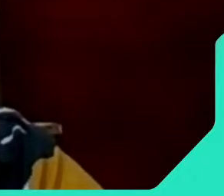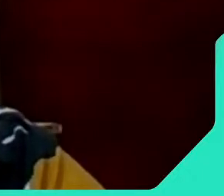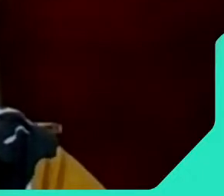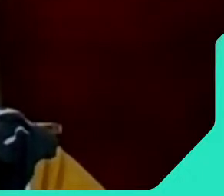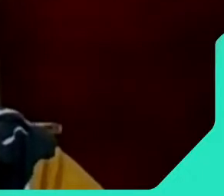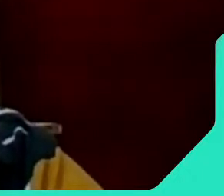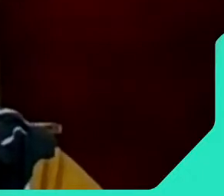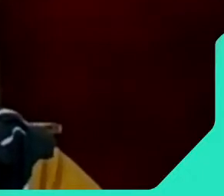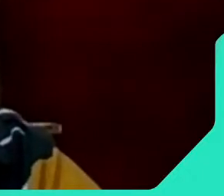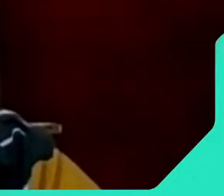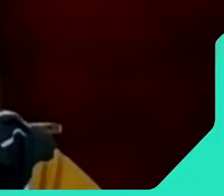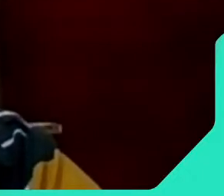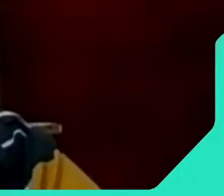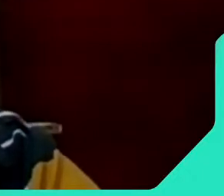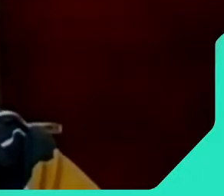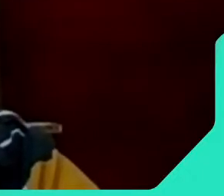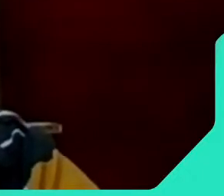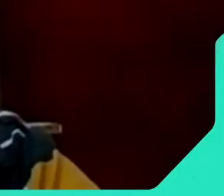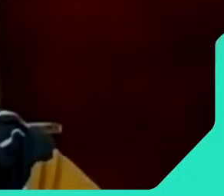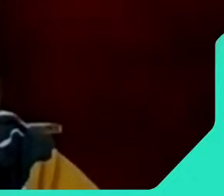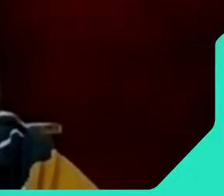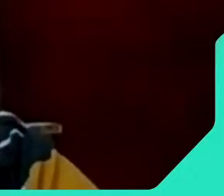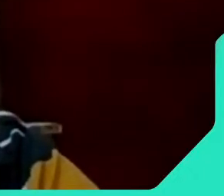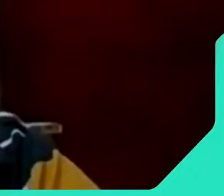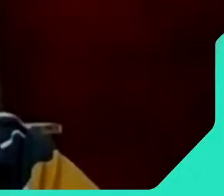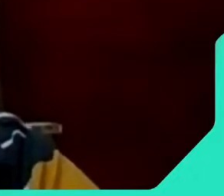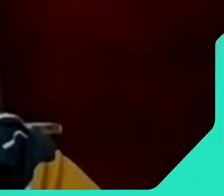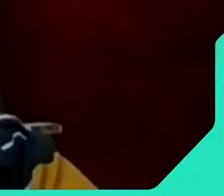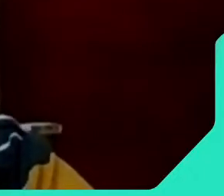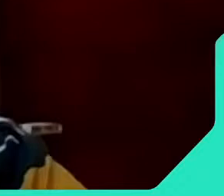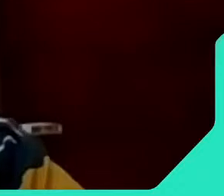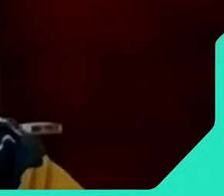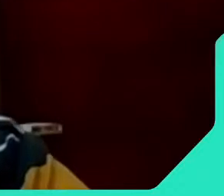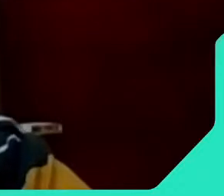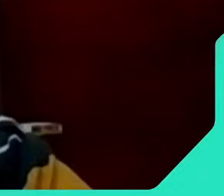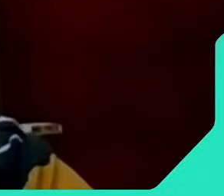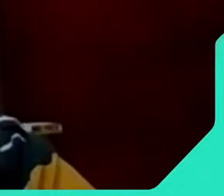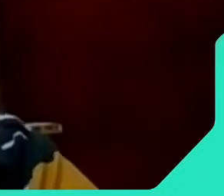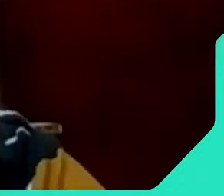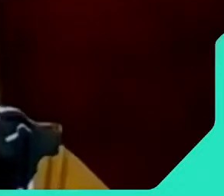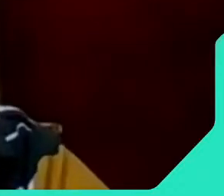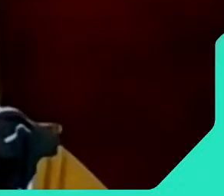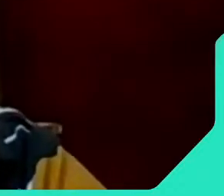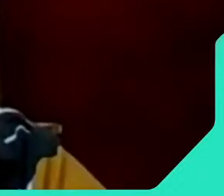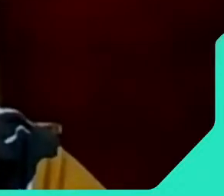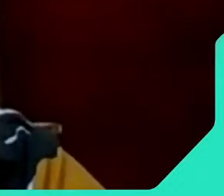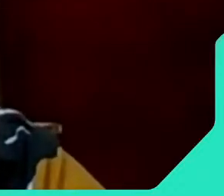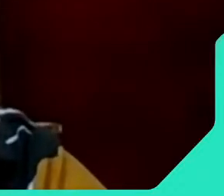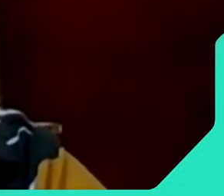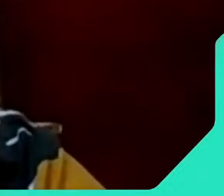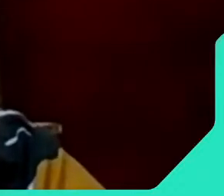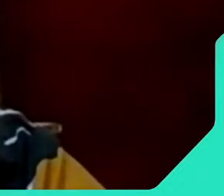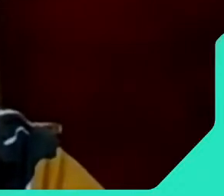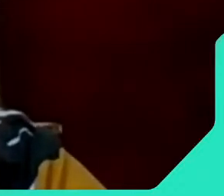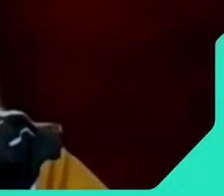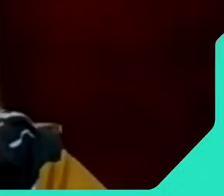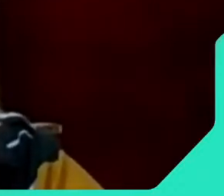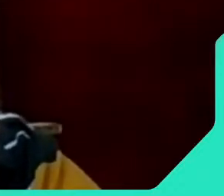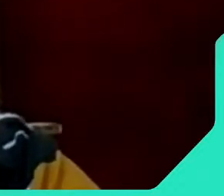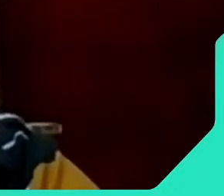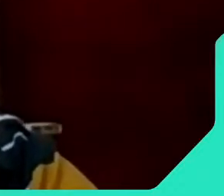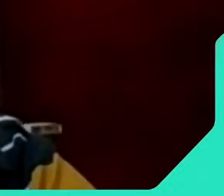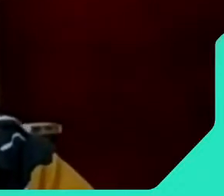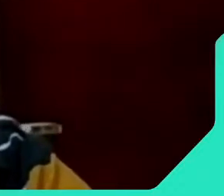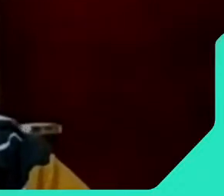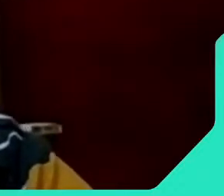Básicamente hemos recibido un montón de consultas, los chicos están muy interesados, hay muchas preocupaciones